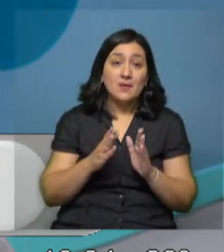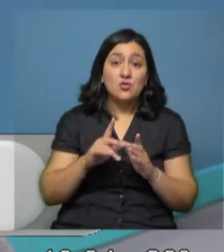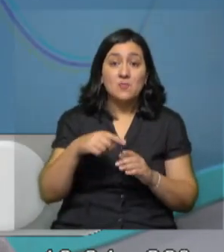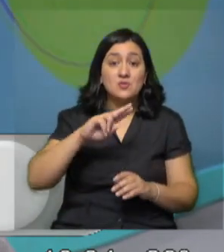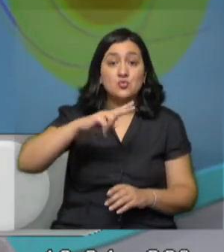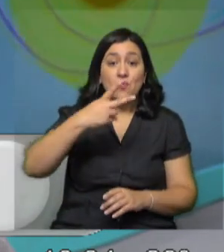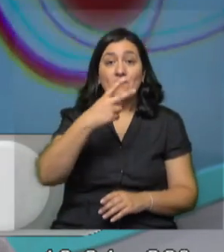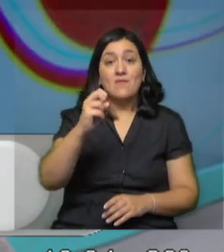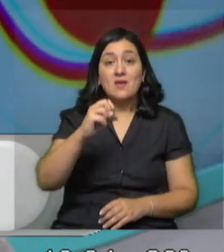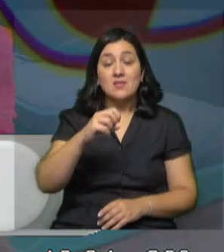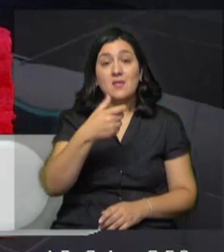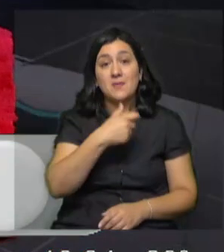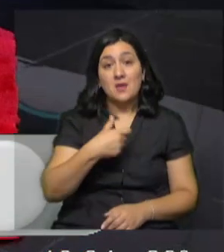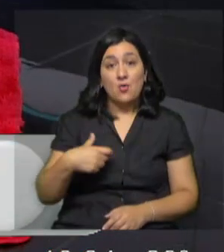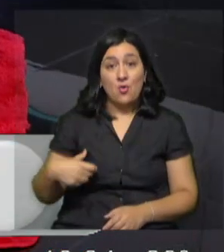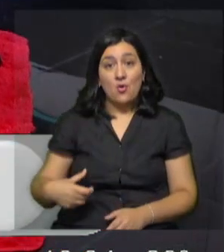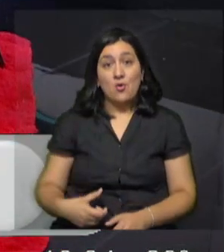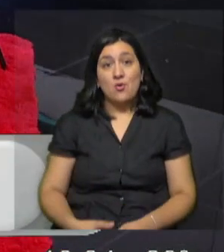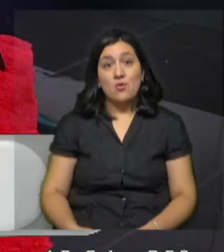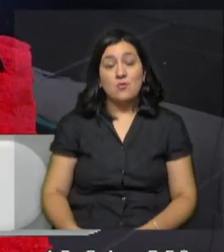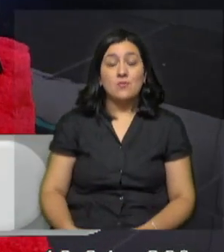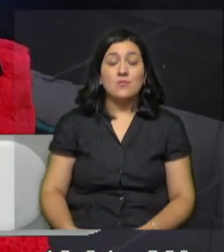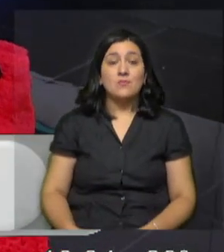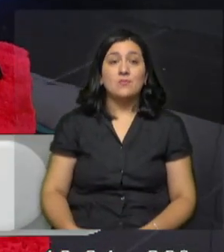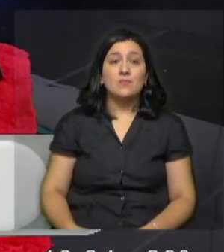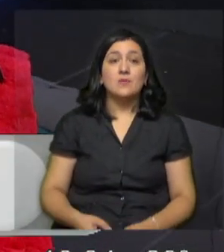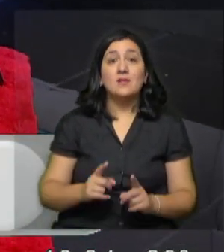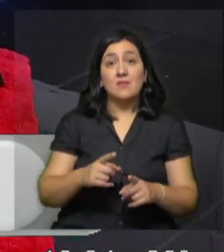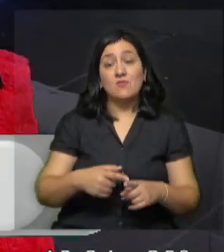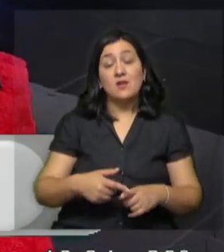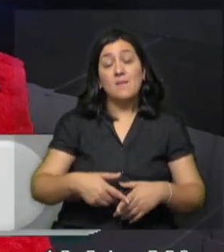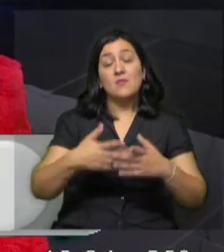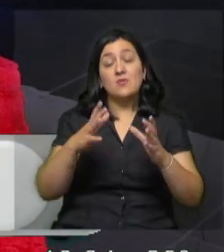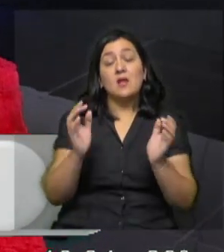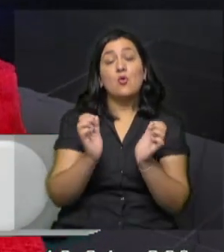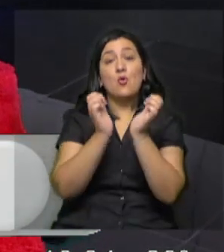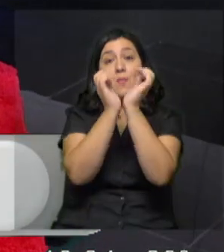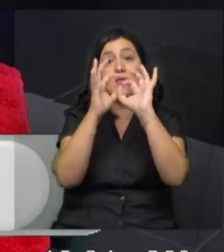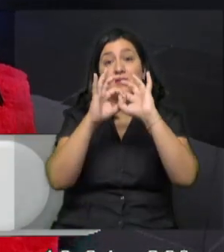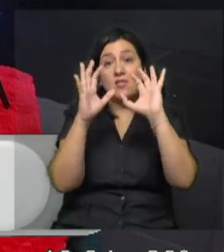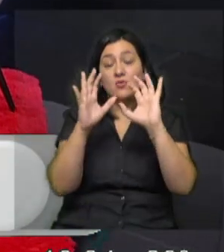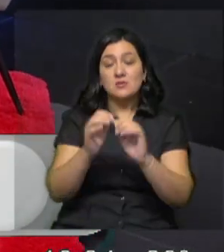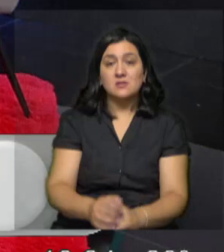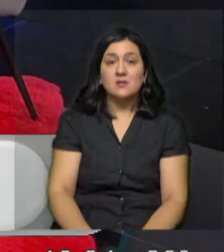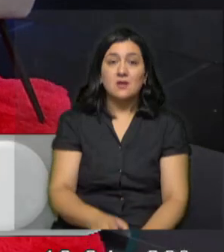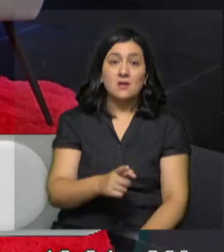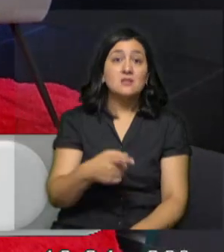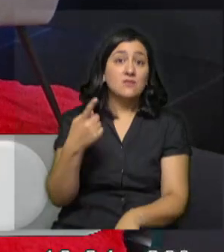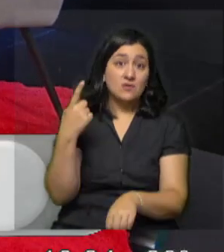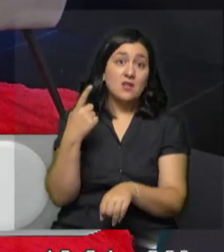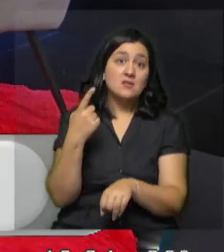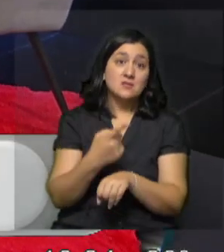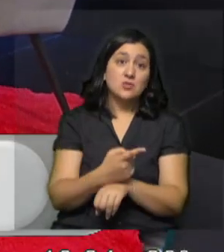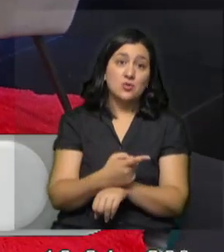que nadie lo está diciendo ahora, pero que también supo ser campeona de la Libertadores. Sí, bueno, esa fue una decisión fuerte. O